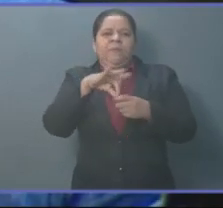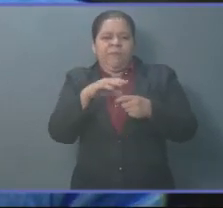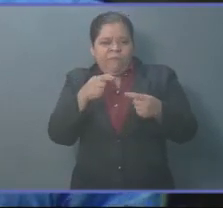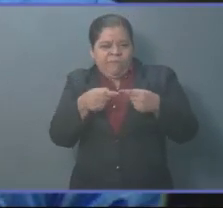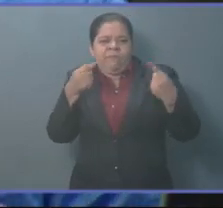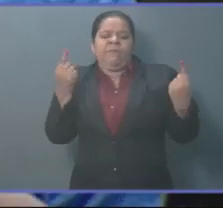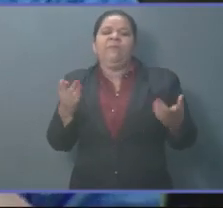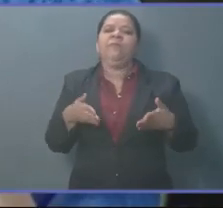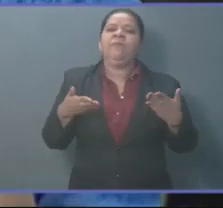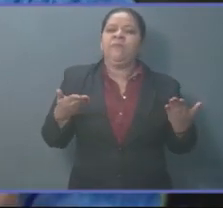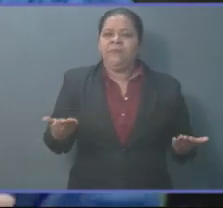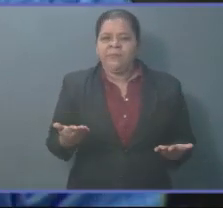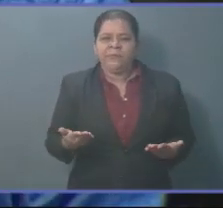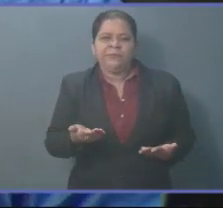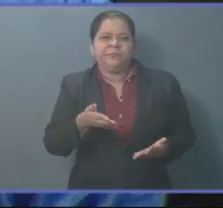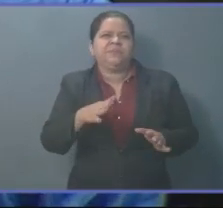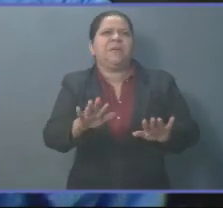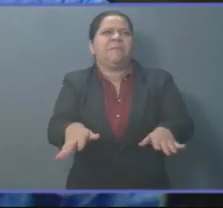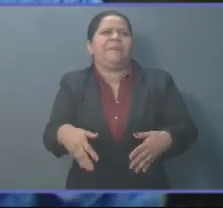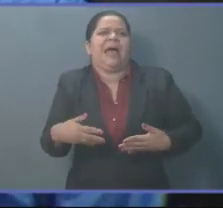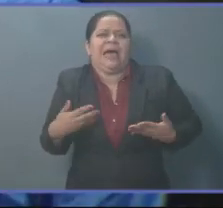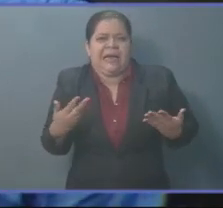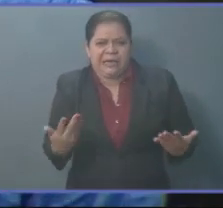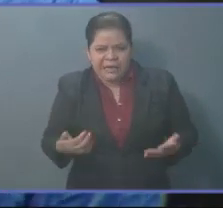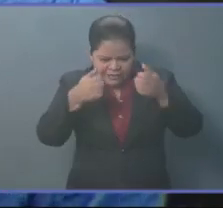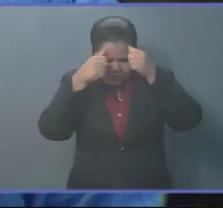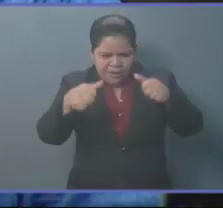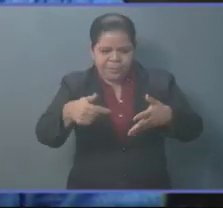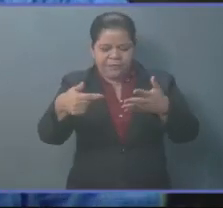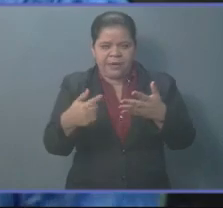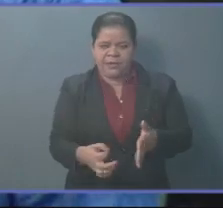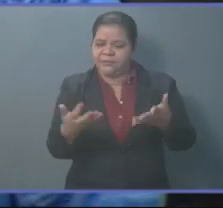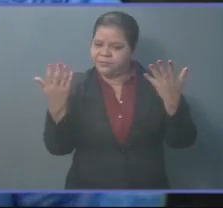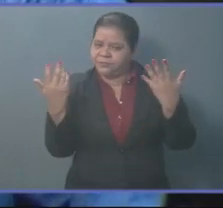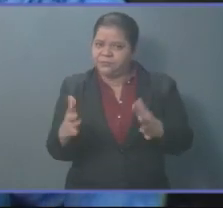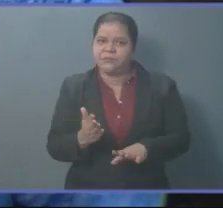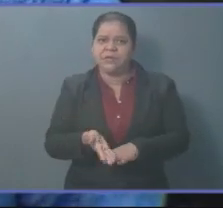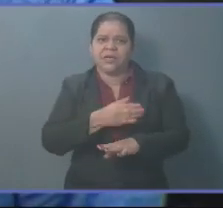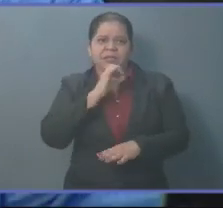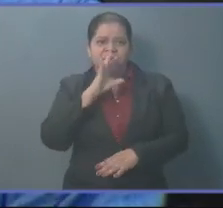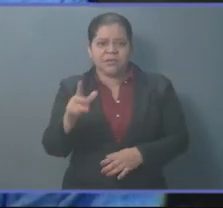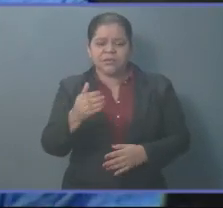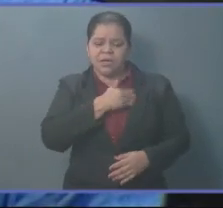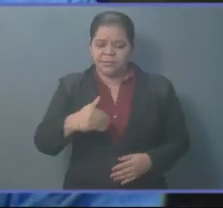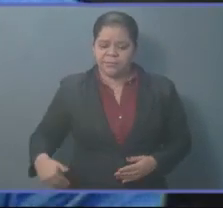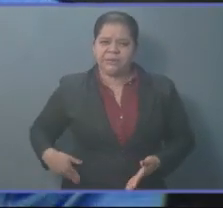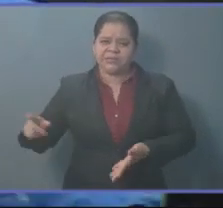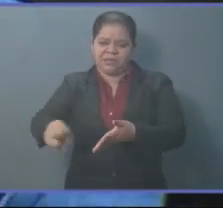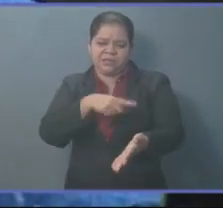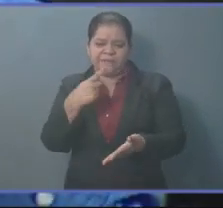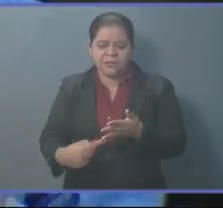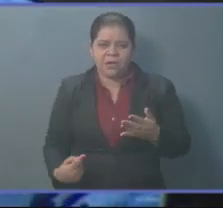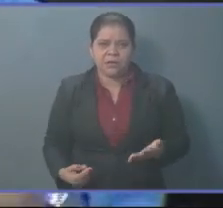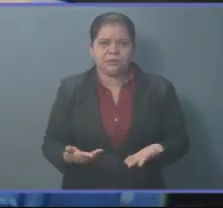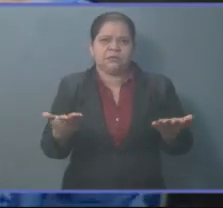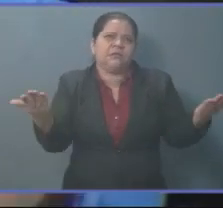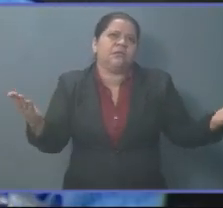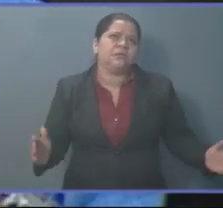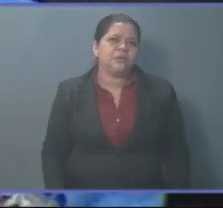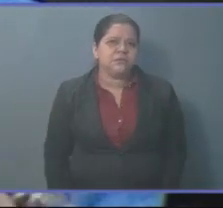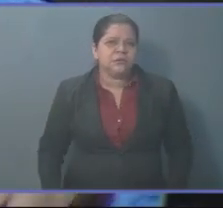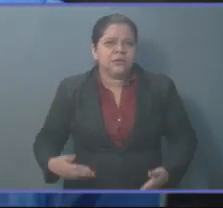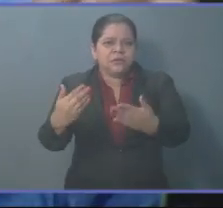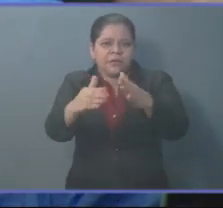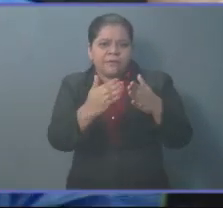contra porque ¿de qué sirve aprobar una ley que ya se dijo va a vetar el presidente de la República? ¿Y cuál es la diferencia entre